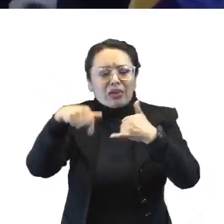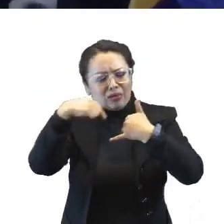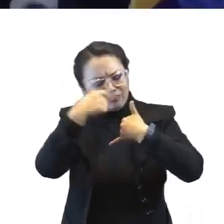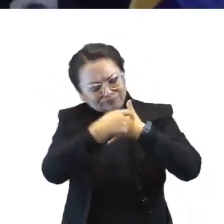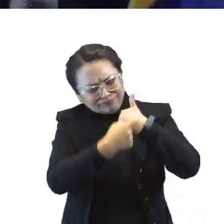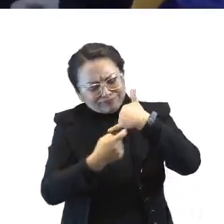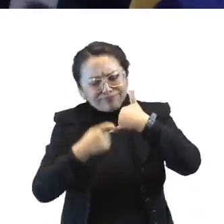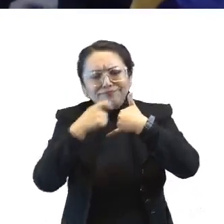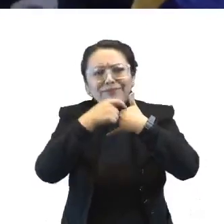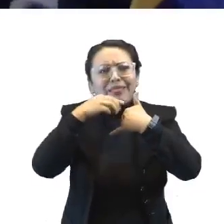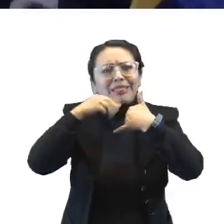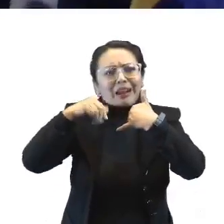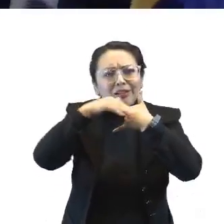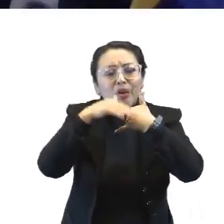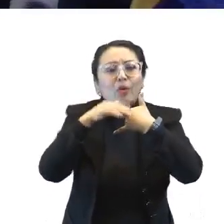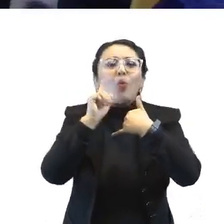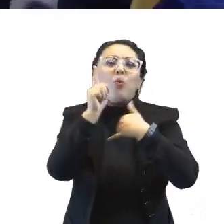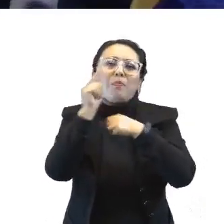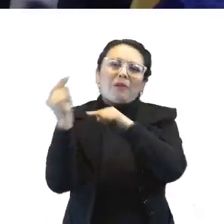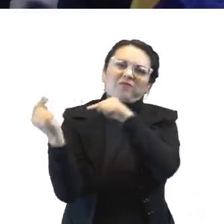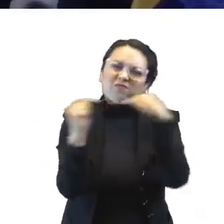causa del conflicto armado.